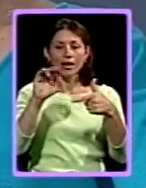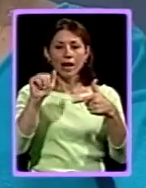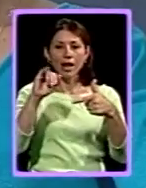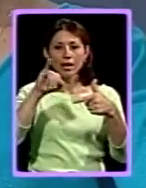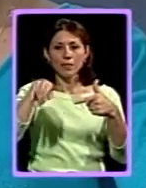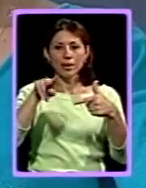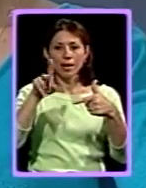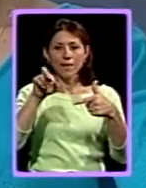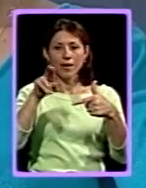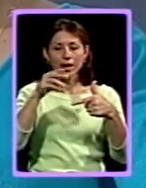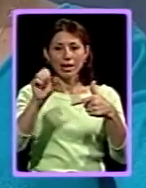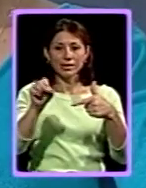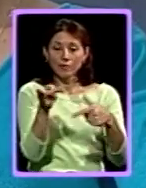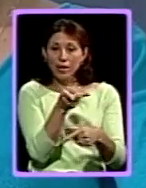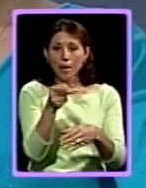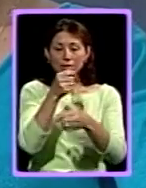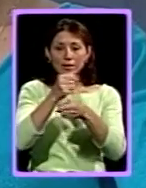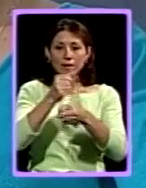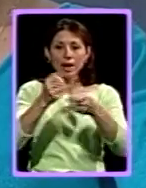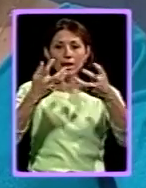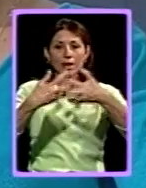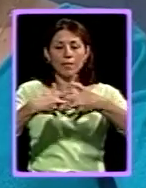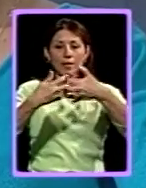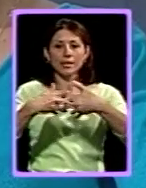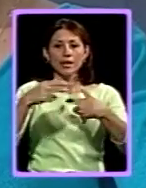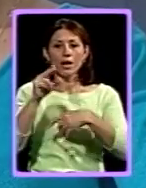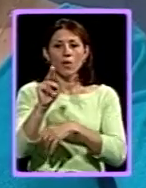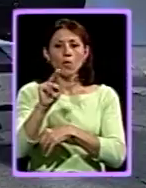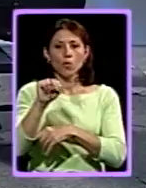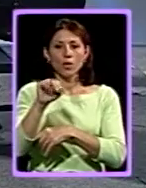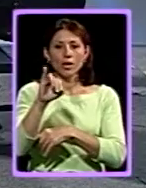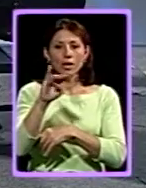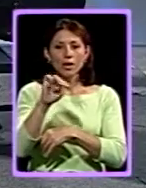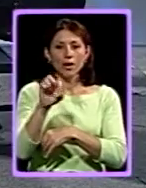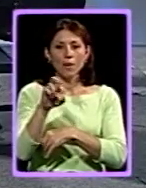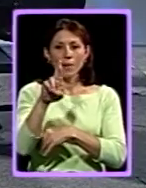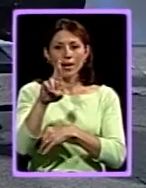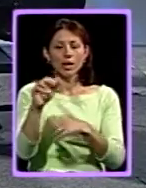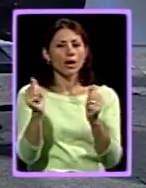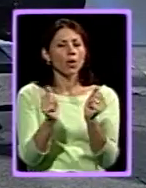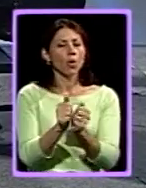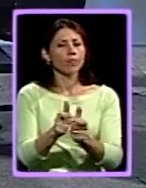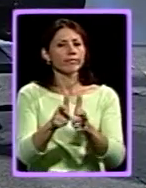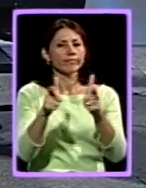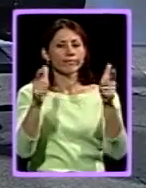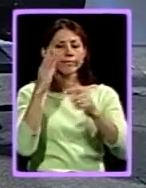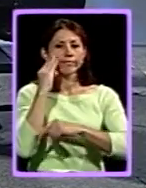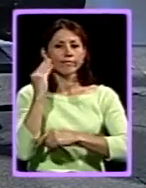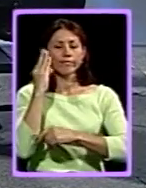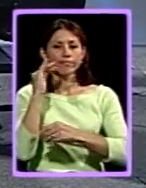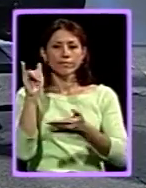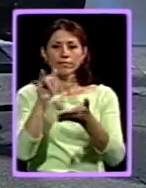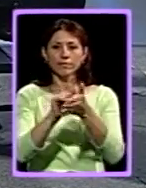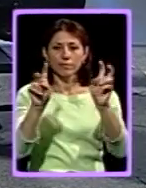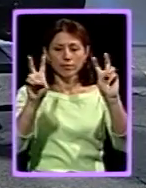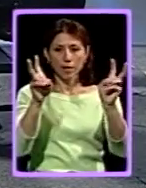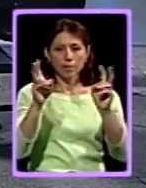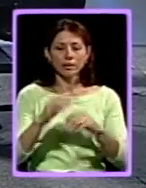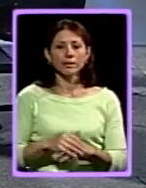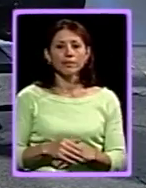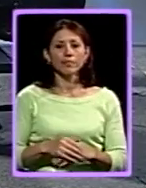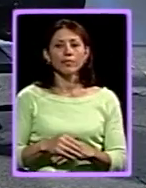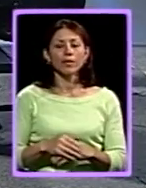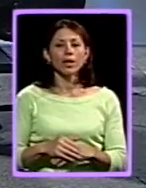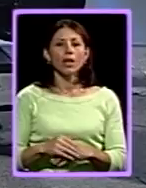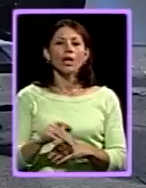de la empresa Unimer, y con una enorme experiencia en estos temas. Y